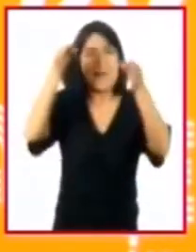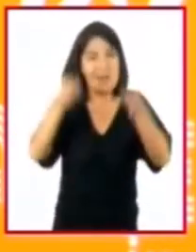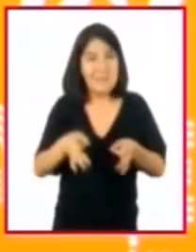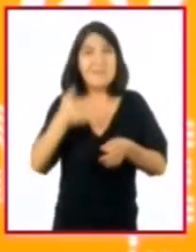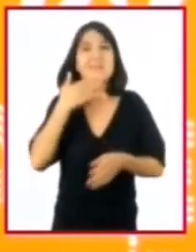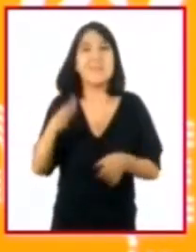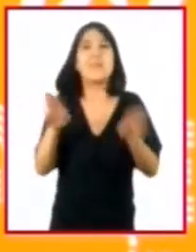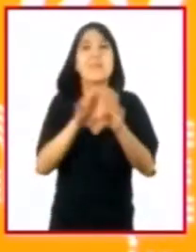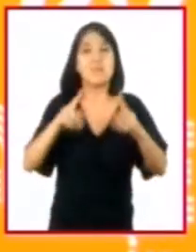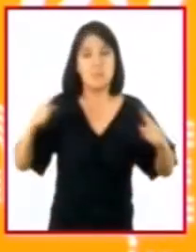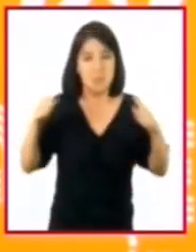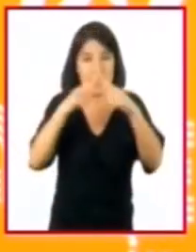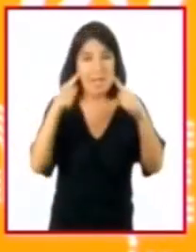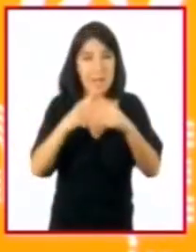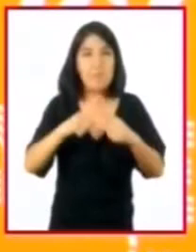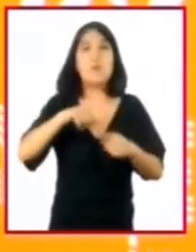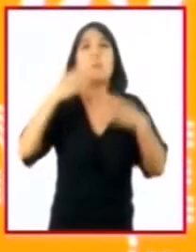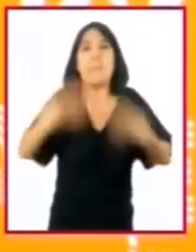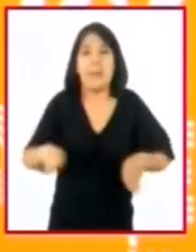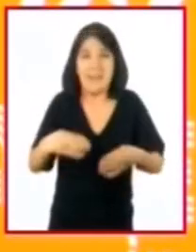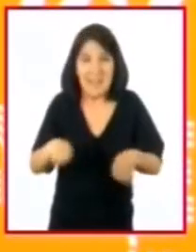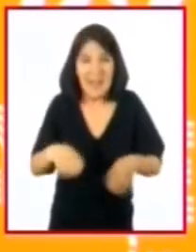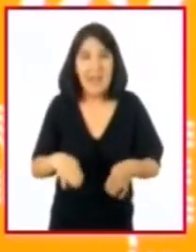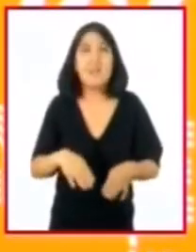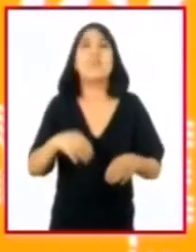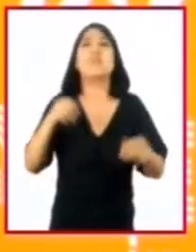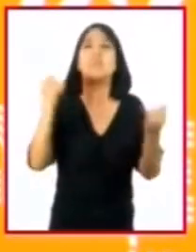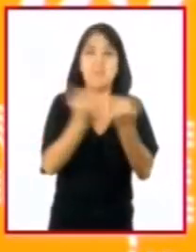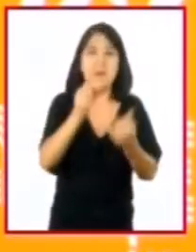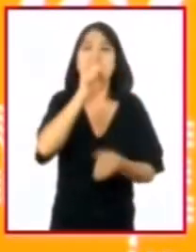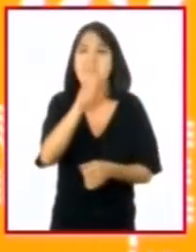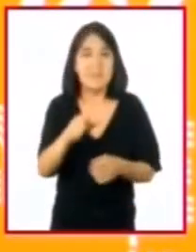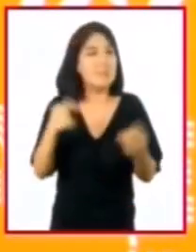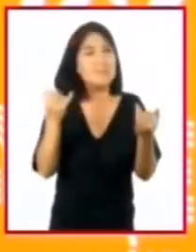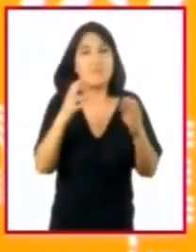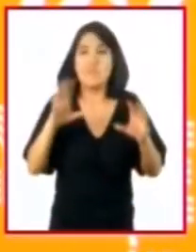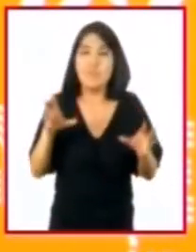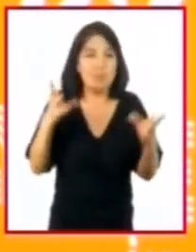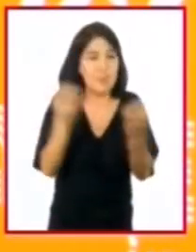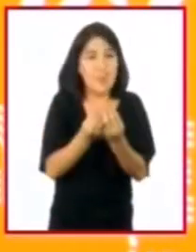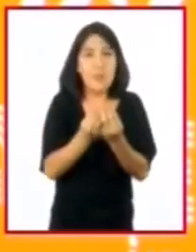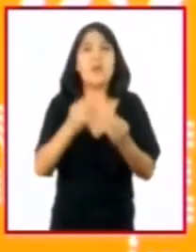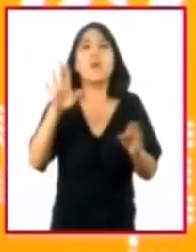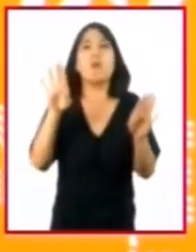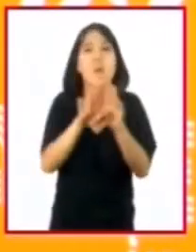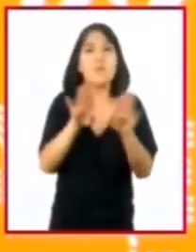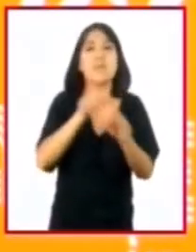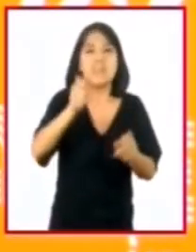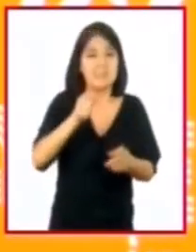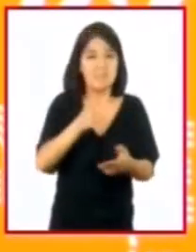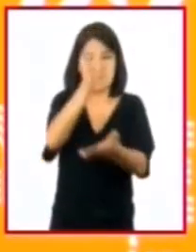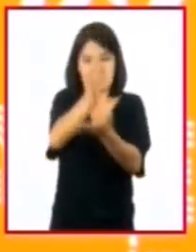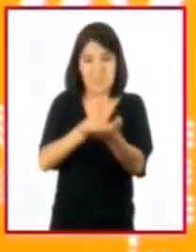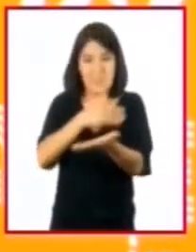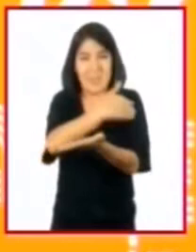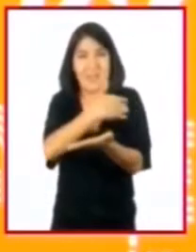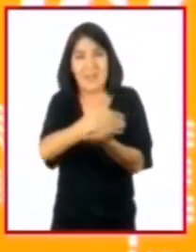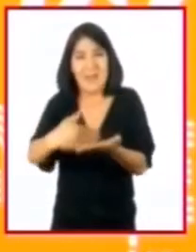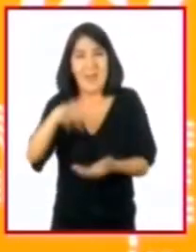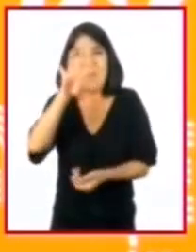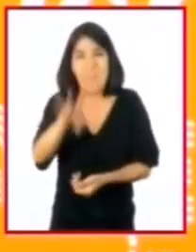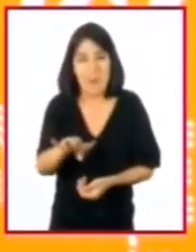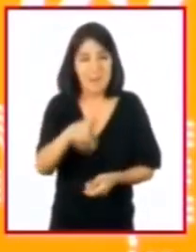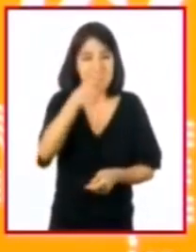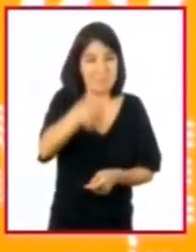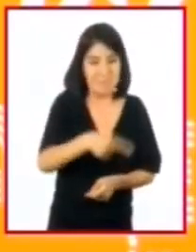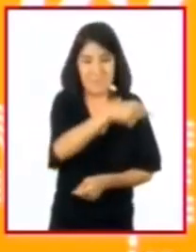centros ceremoniales, mercados, entre otros, y estaban generalmente orientadas según los puntos cardinales y aprovechaban